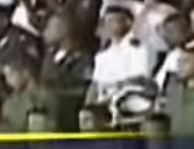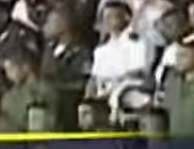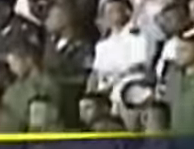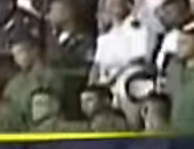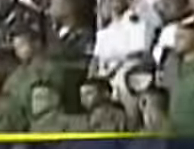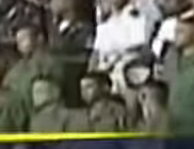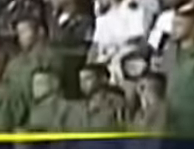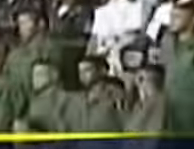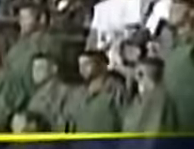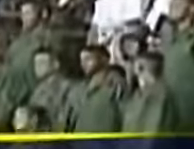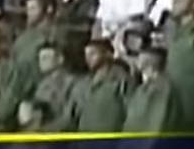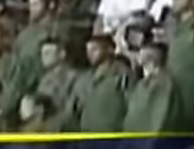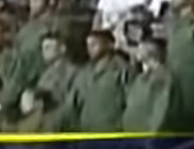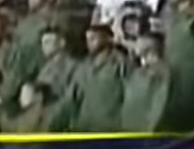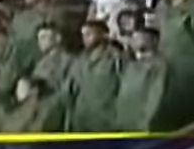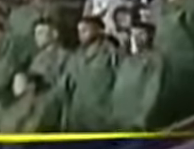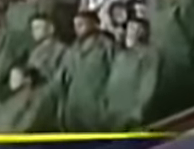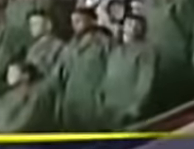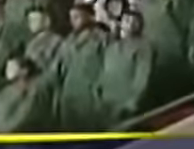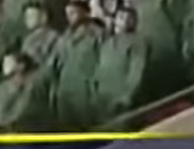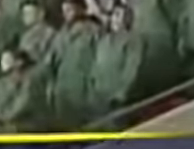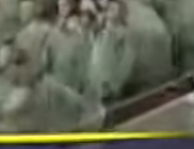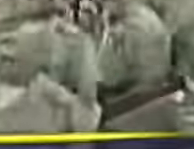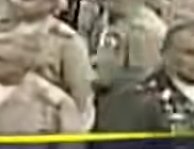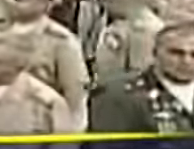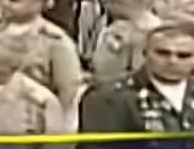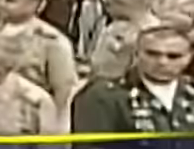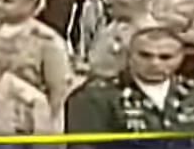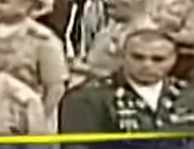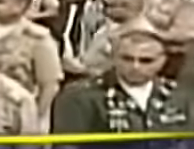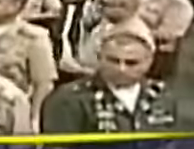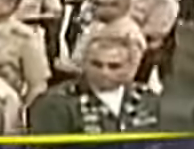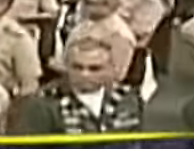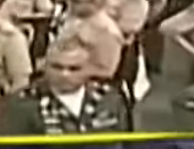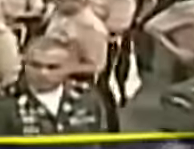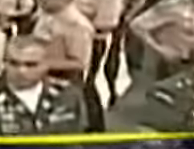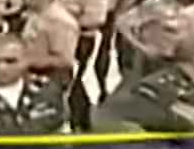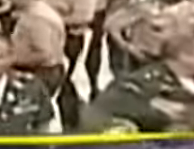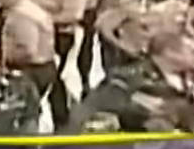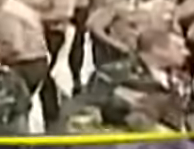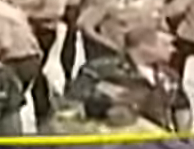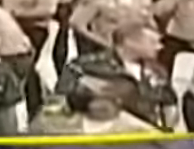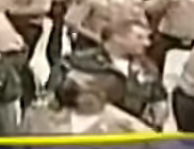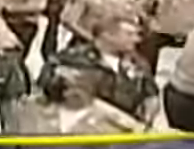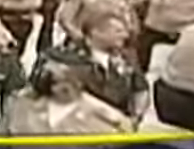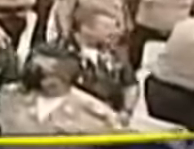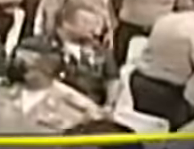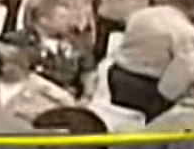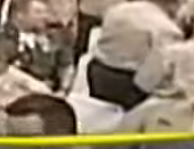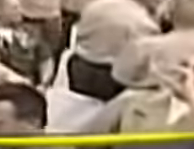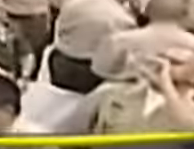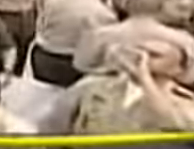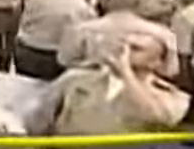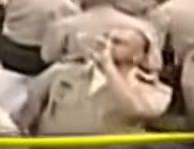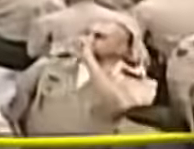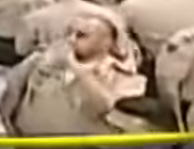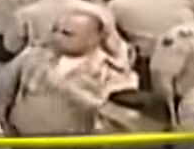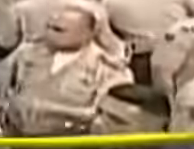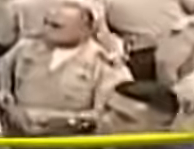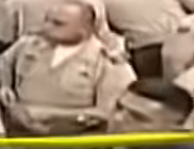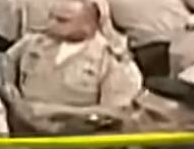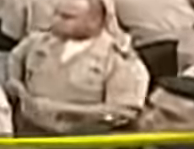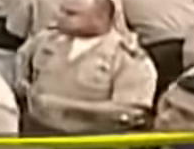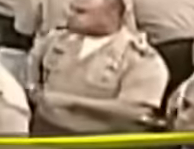diciembre, donde saldrá amenazando a nuestro país. También mucho dinero está de por